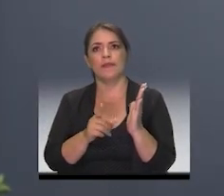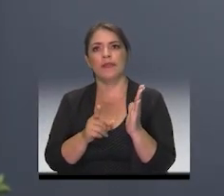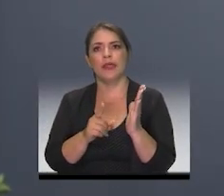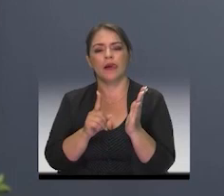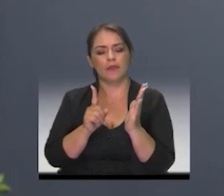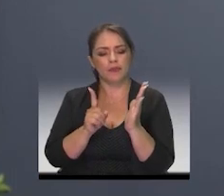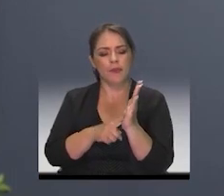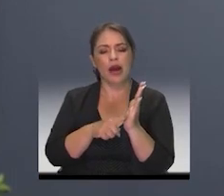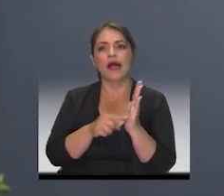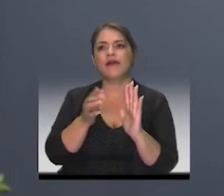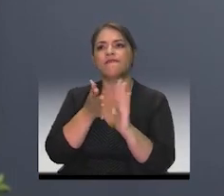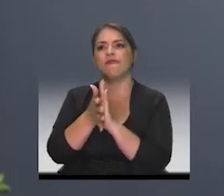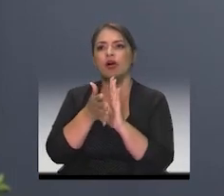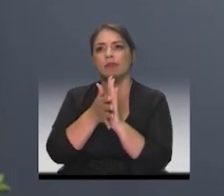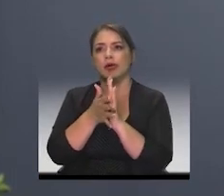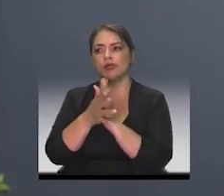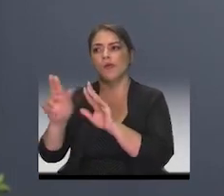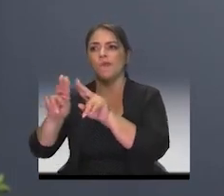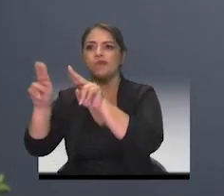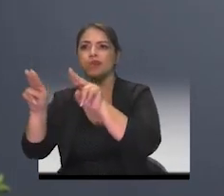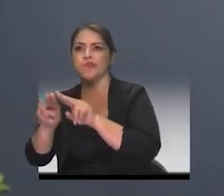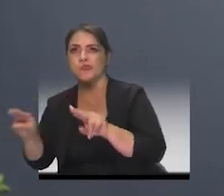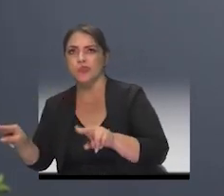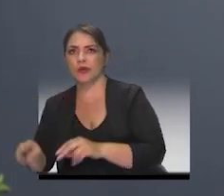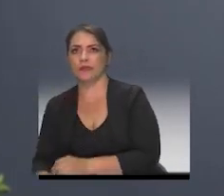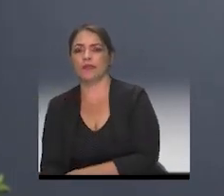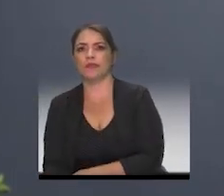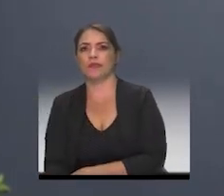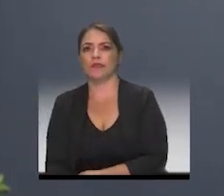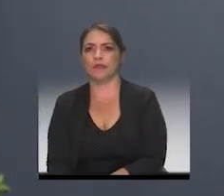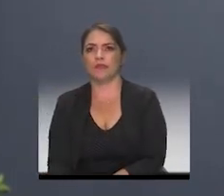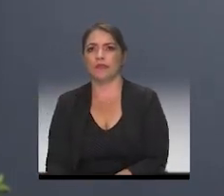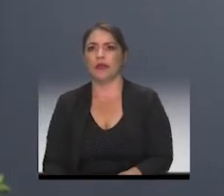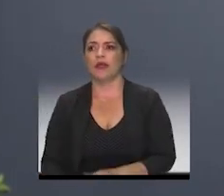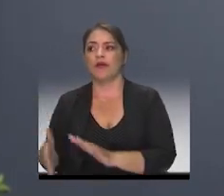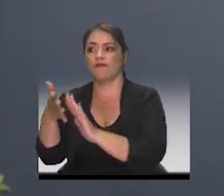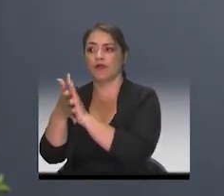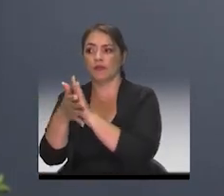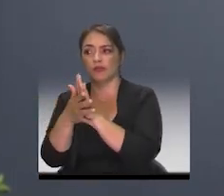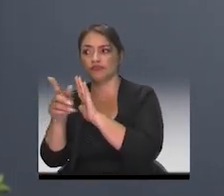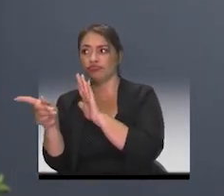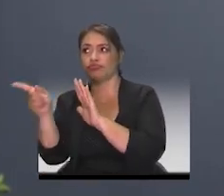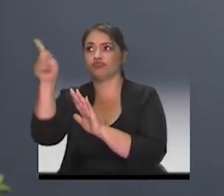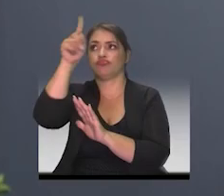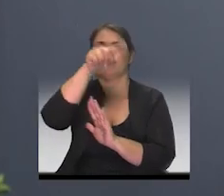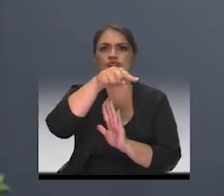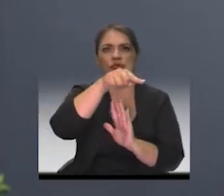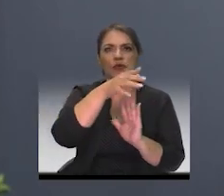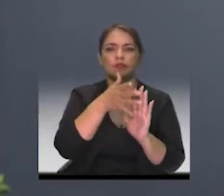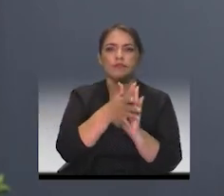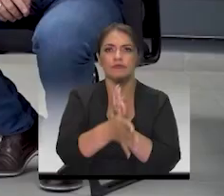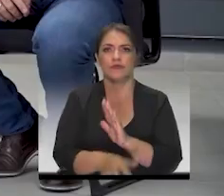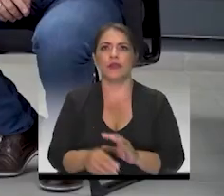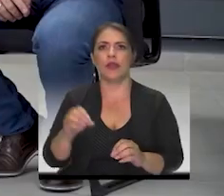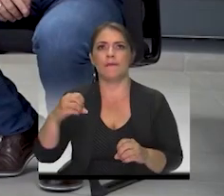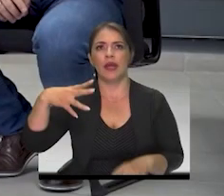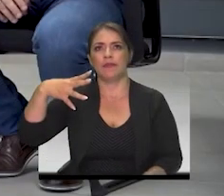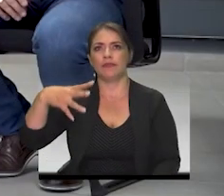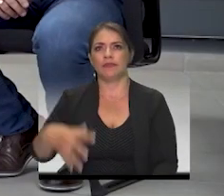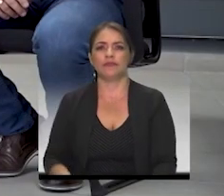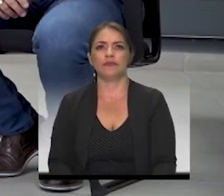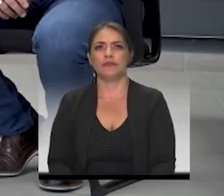enviar la información a internet, ¿sí? Internet va a enviar la información a la luminaria y yo la voy a encender,